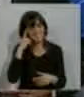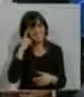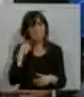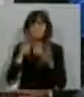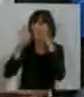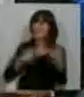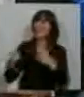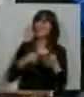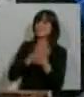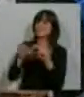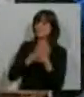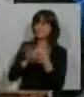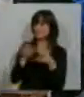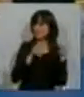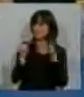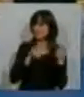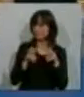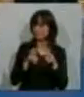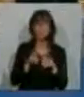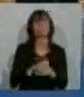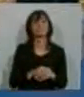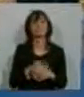local de ideas millonarias. Sí. La remera me gustó.